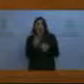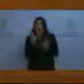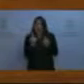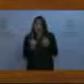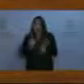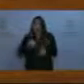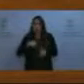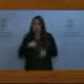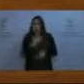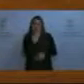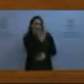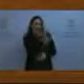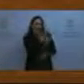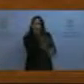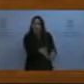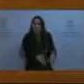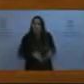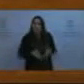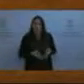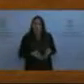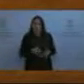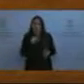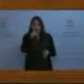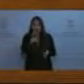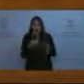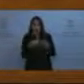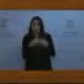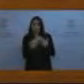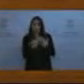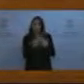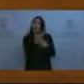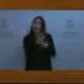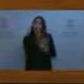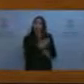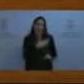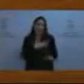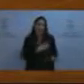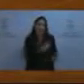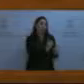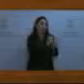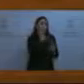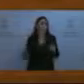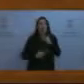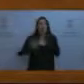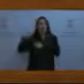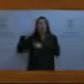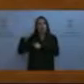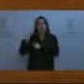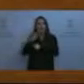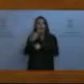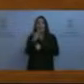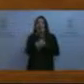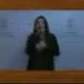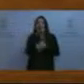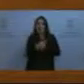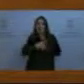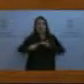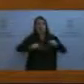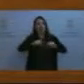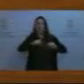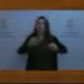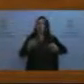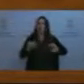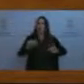perfil. Los que hoy la proponen, hace 1 año decían que esta decisión residía en Javier